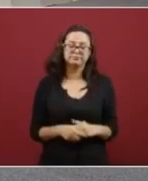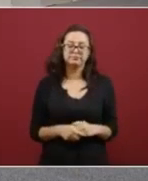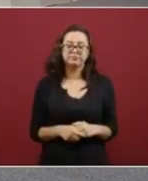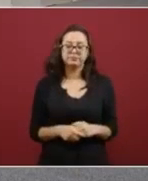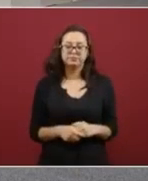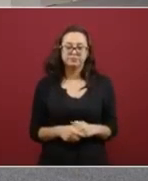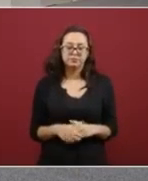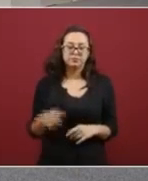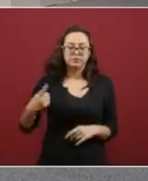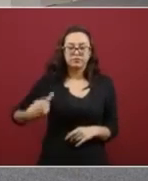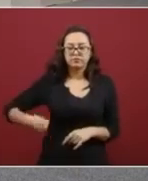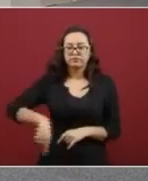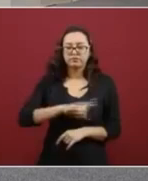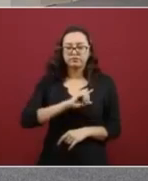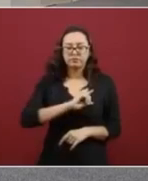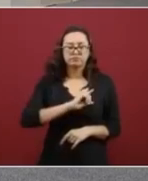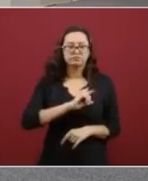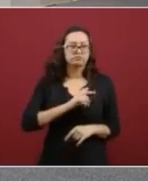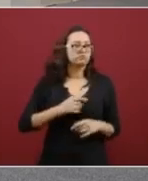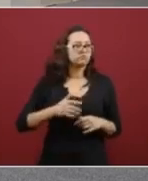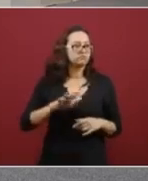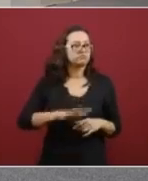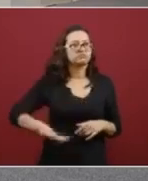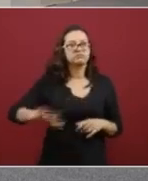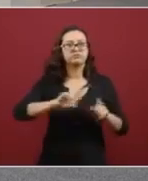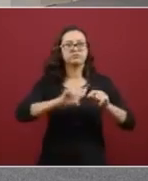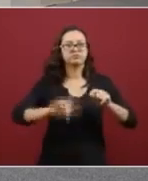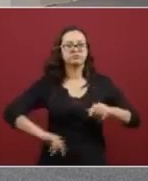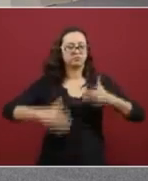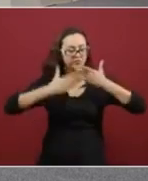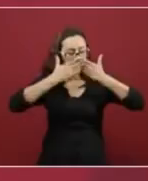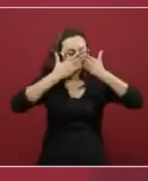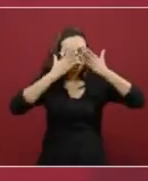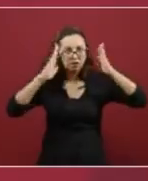para mejorar la vida pública del país.